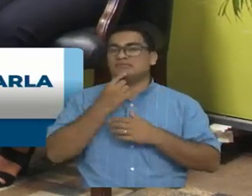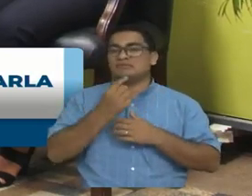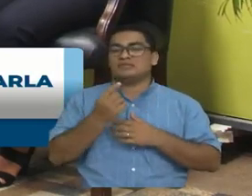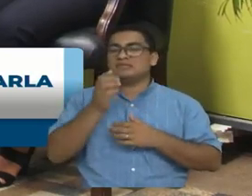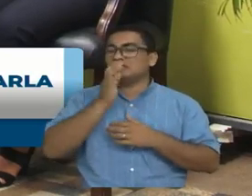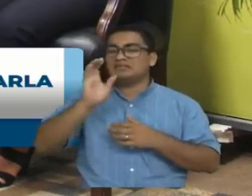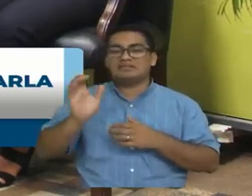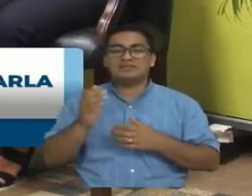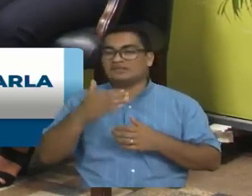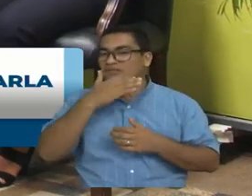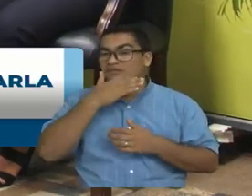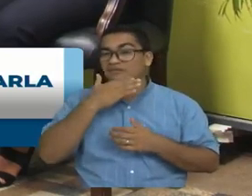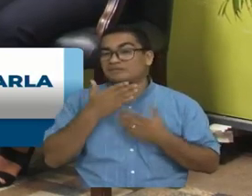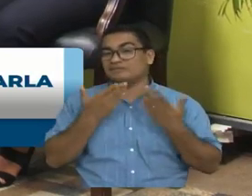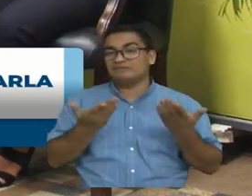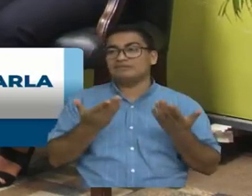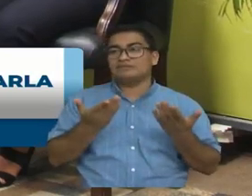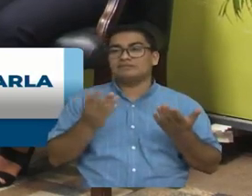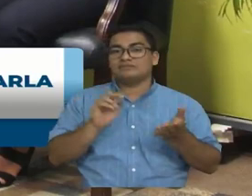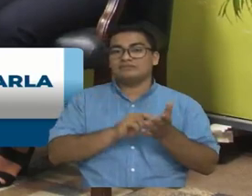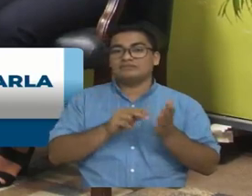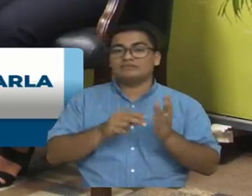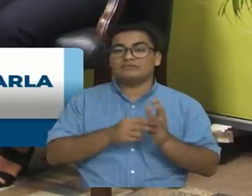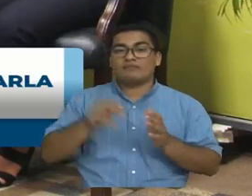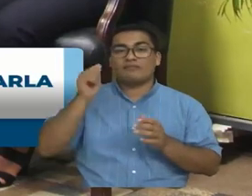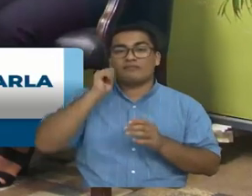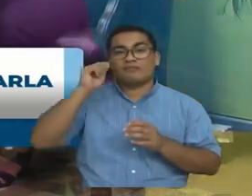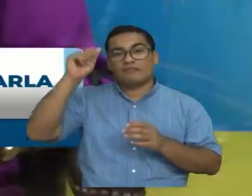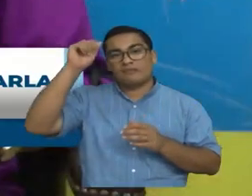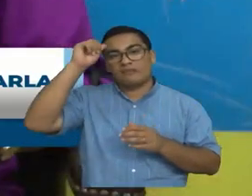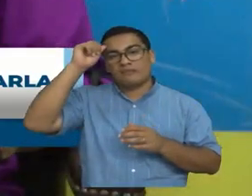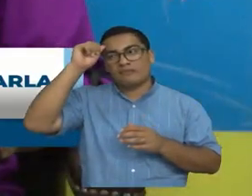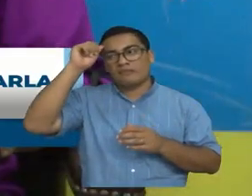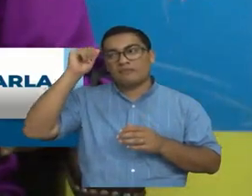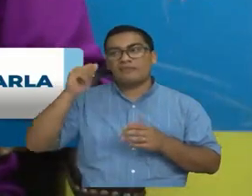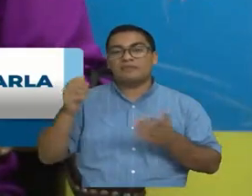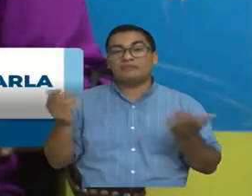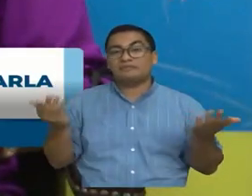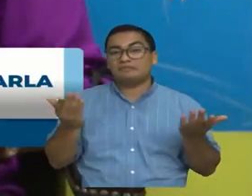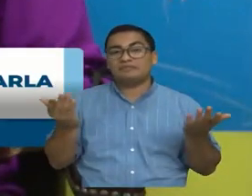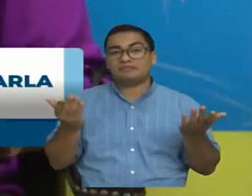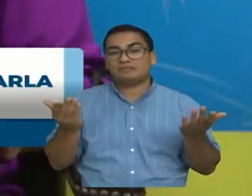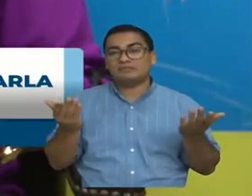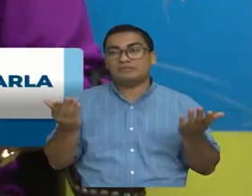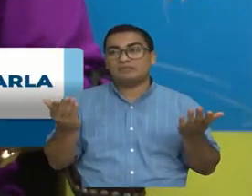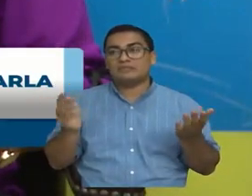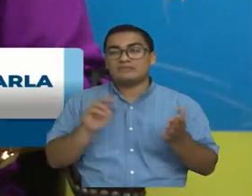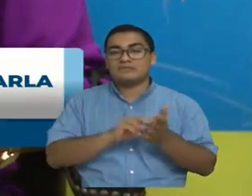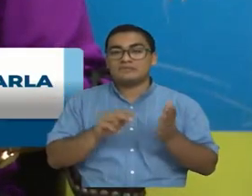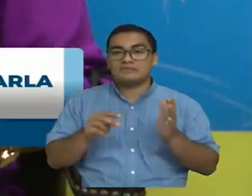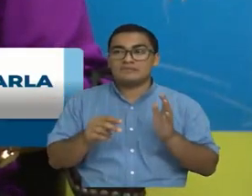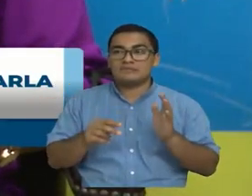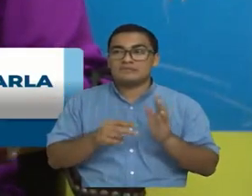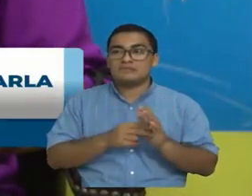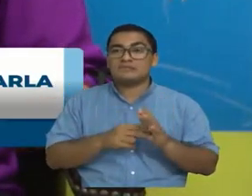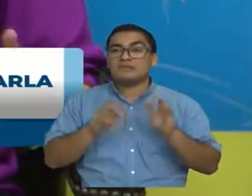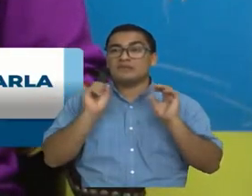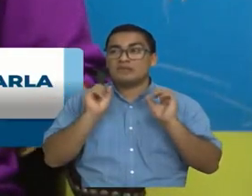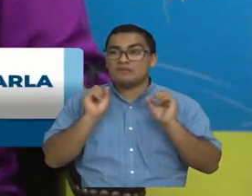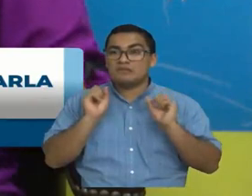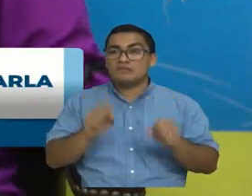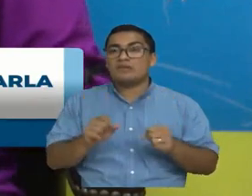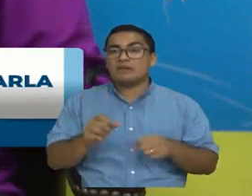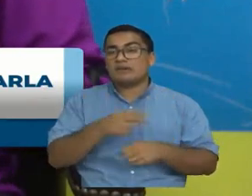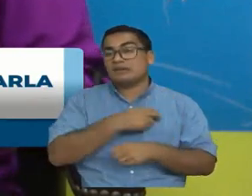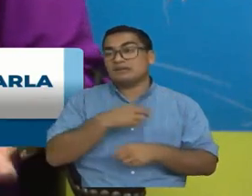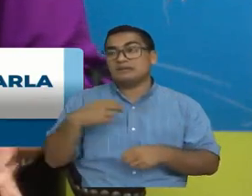le cuesta. Y si se convirtió en un adulto disléxico, no tiene, digamos, eventualmente la preparación oportuna para desarrollar